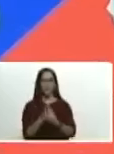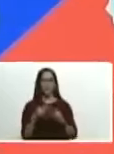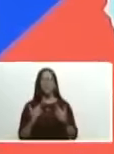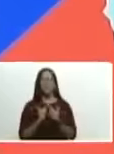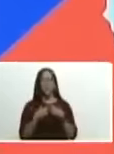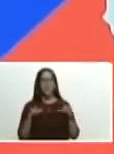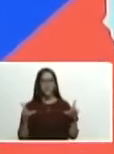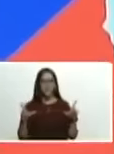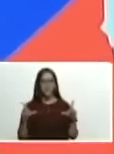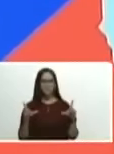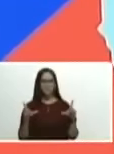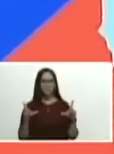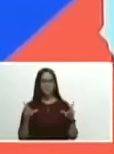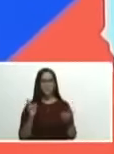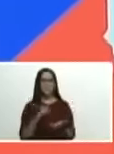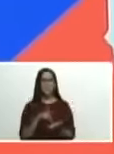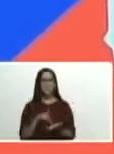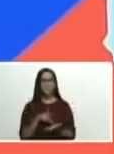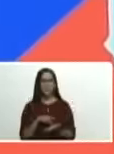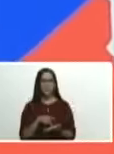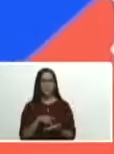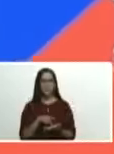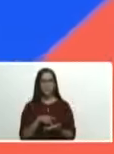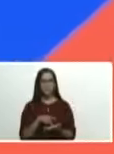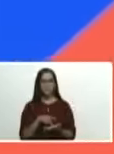libertad, participación.